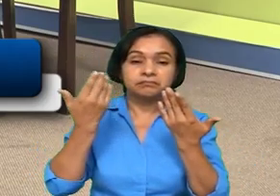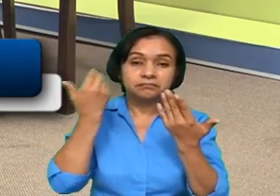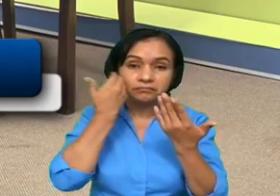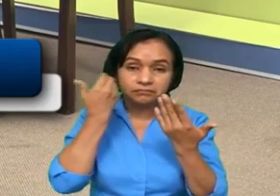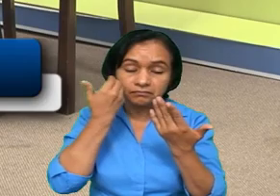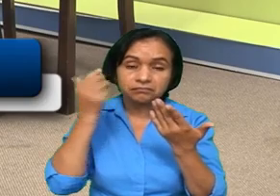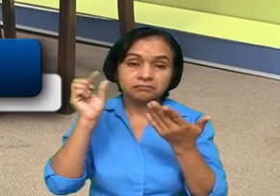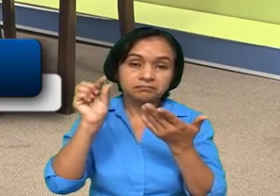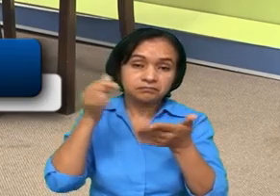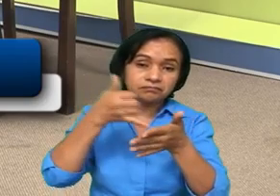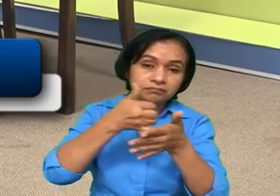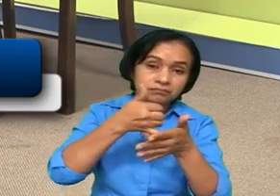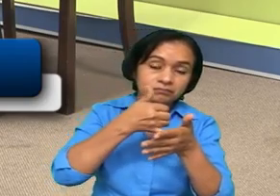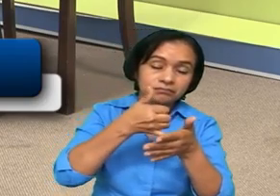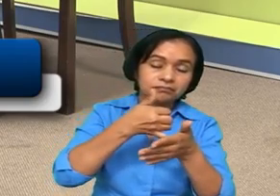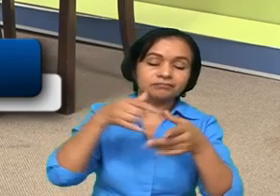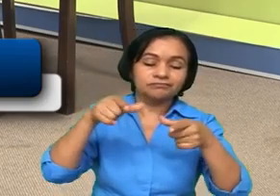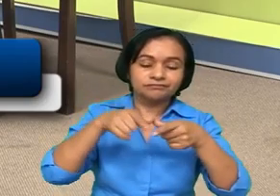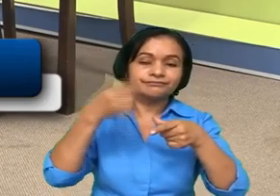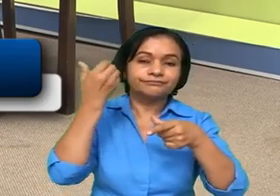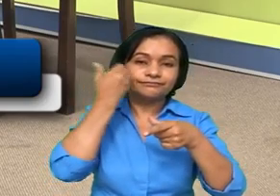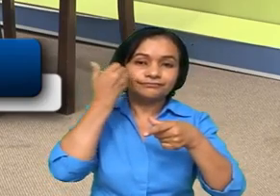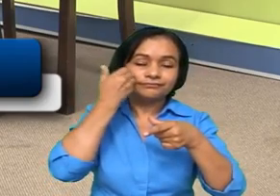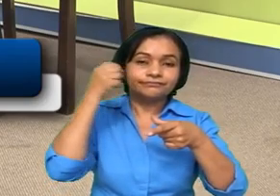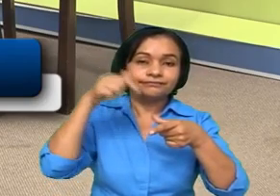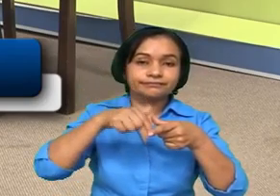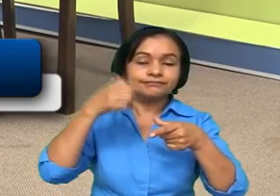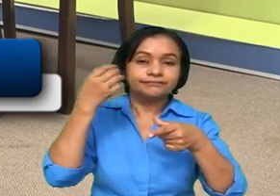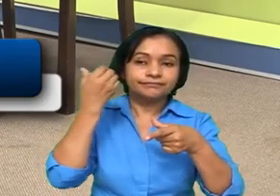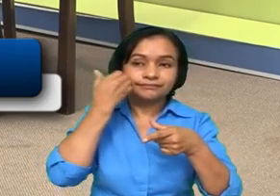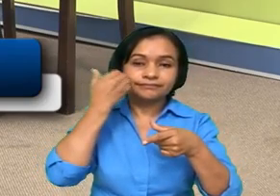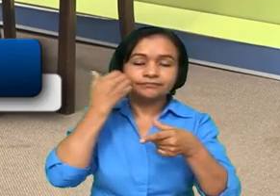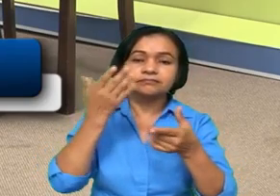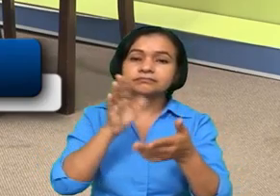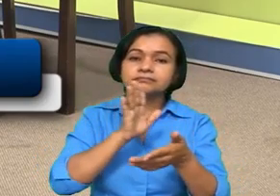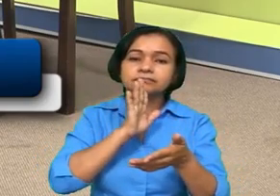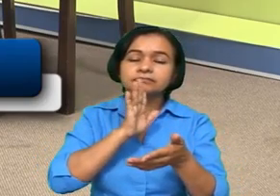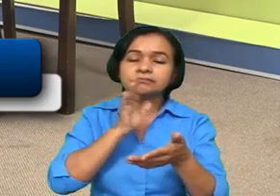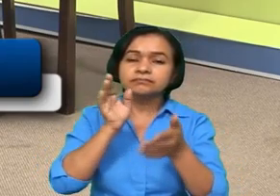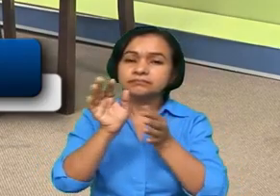va a favorecer una infección de vías urinarias. Ahora, cuando hablamos, doctora, esto es